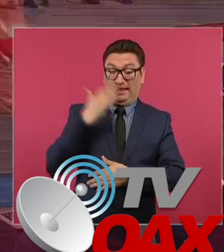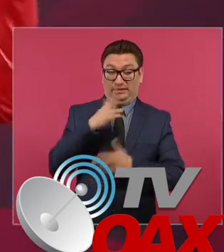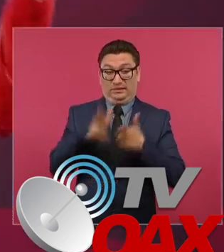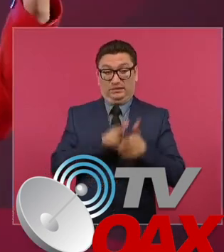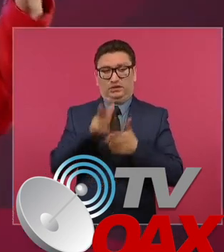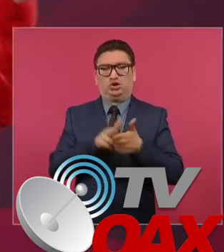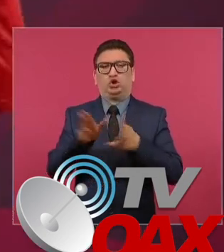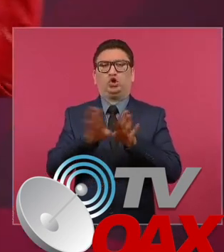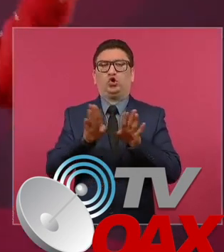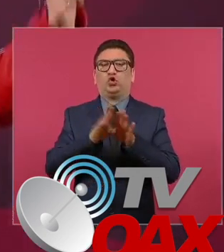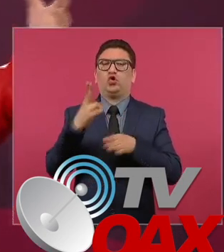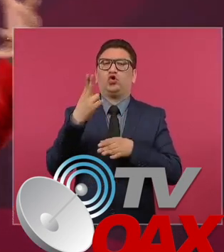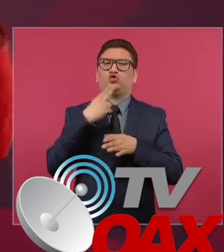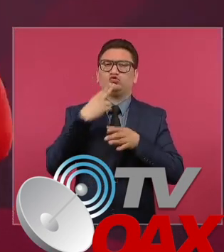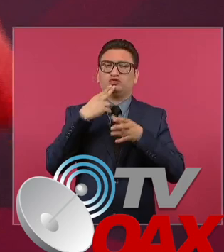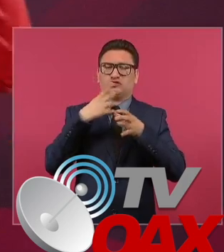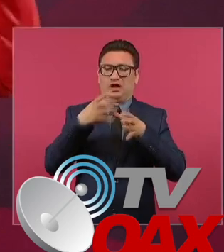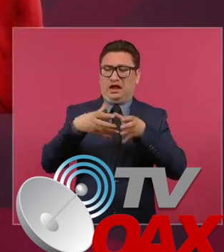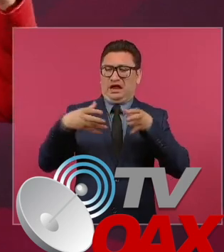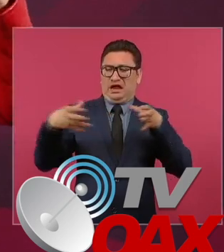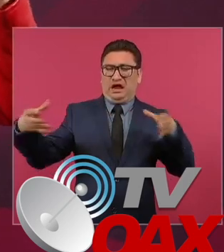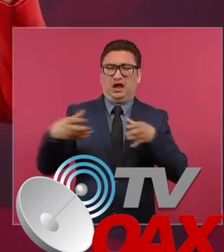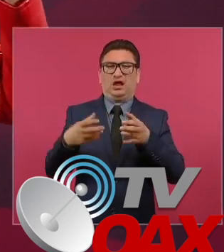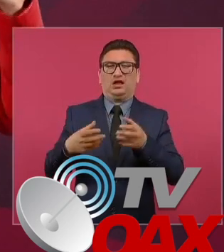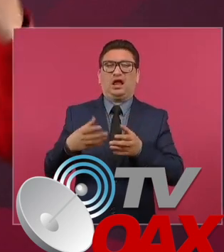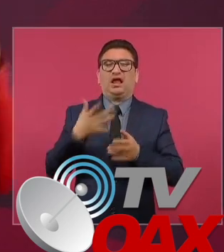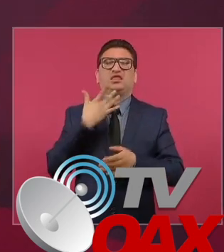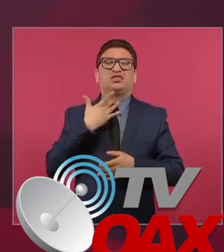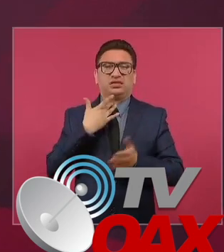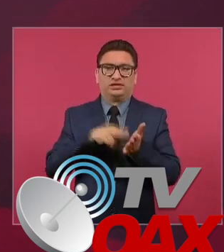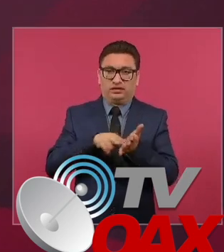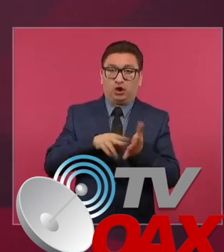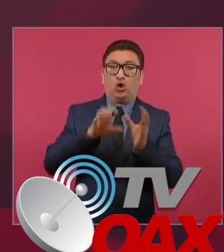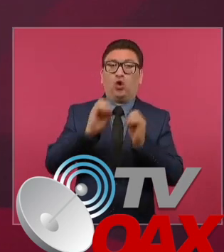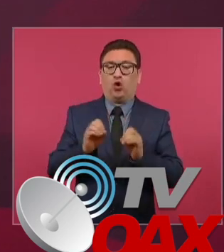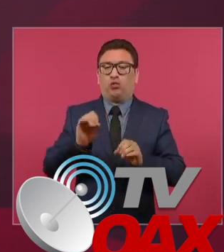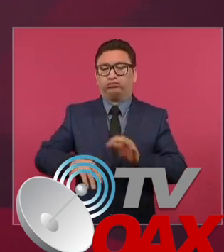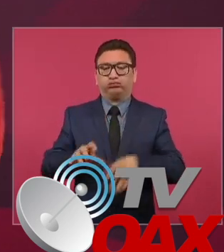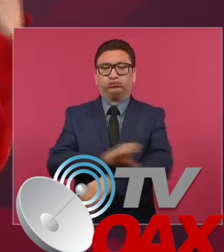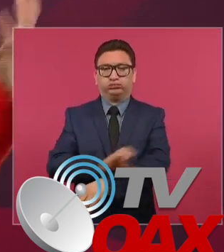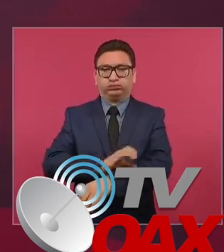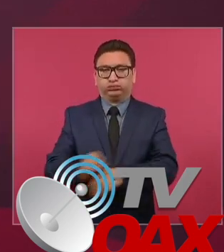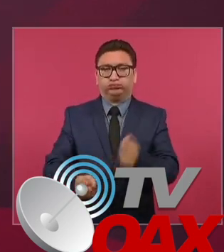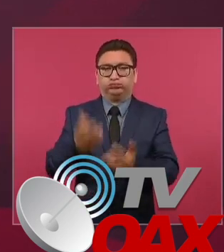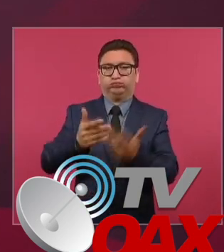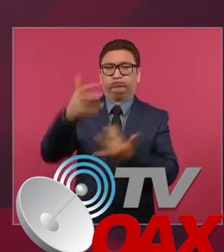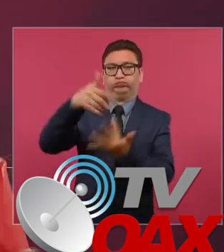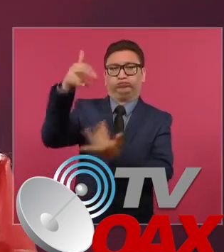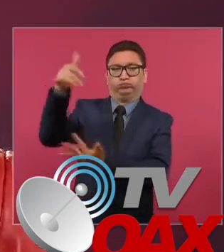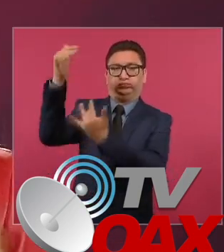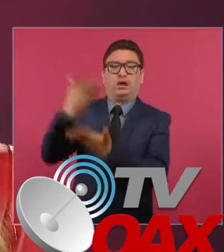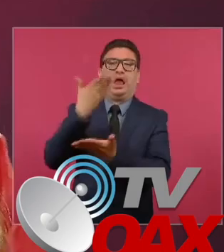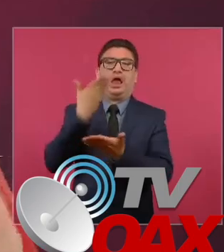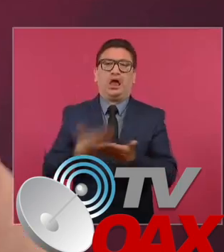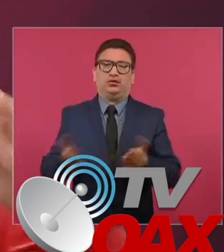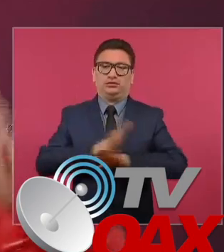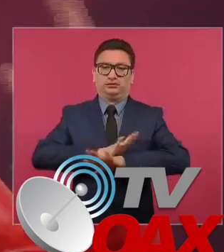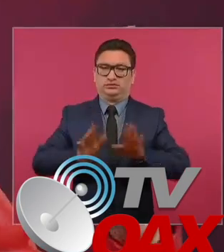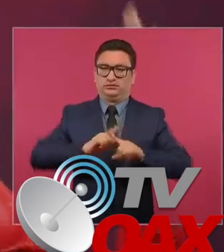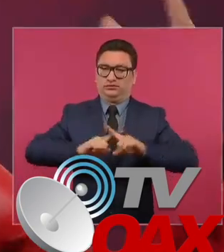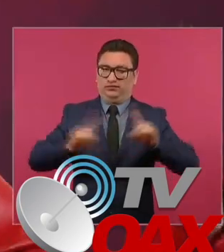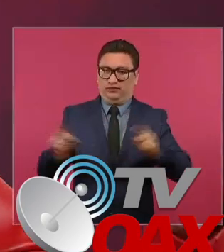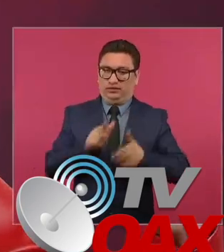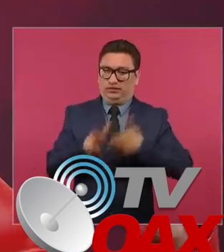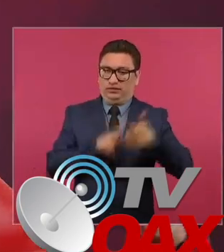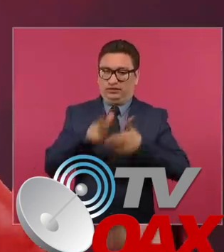estas locomotoras de diésel o a vapor incluso. Hoy en día la mayoría de los trenes son eléctricos, de hecho todos los trenes